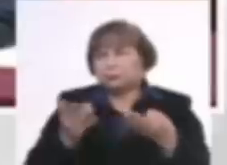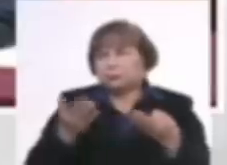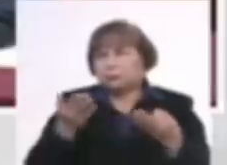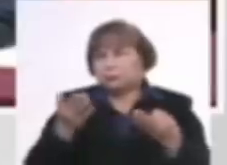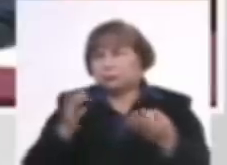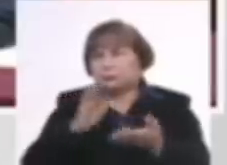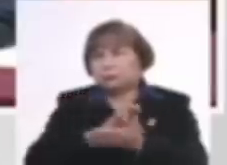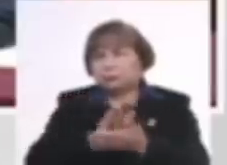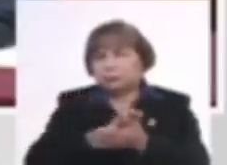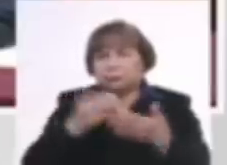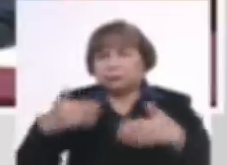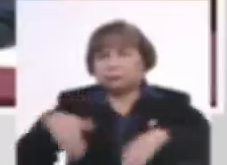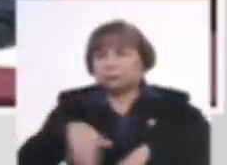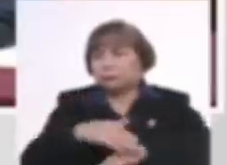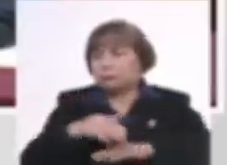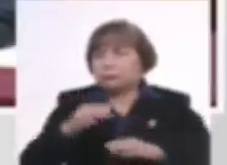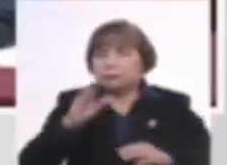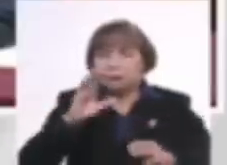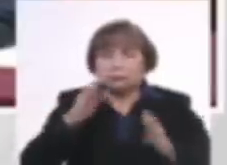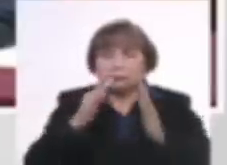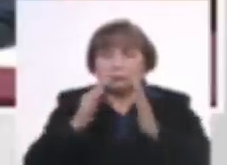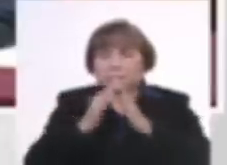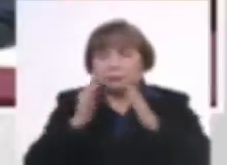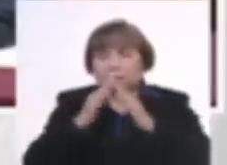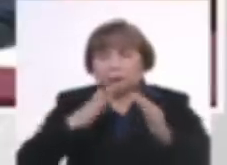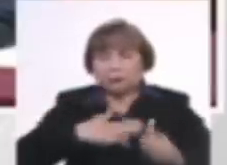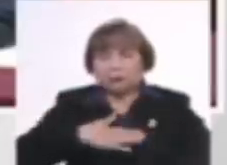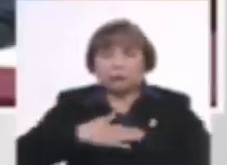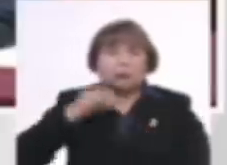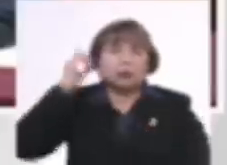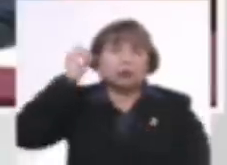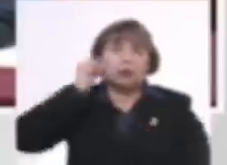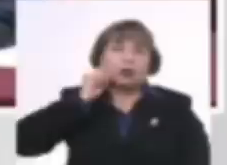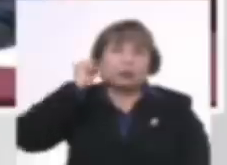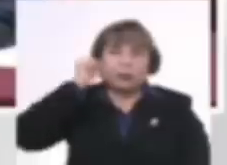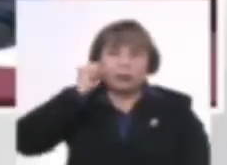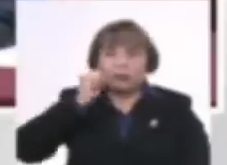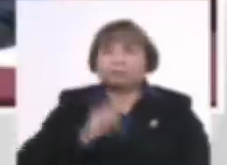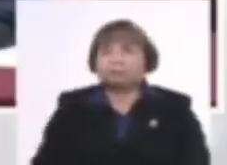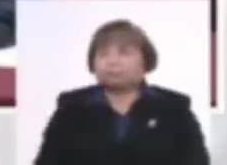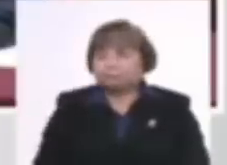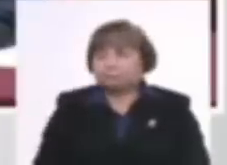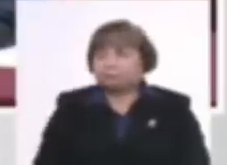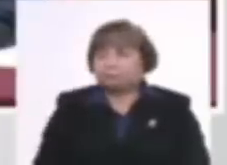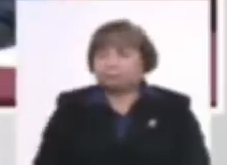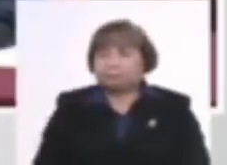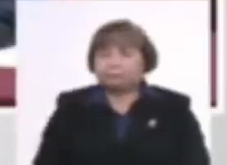dónde se queda usted en Chorrillos? ¿En qué lugar? En la casa de mi sobrina. De su sobrina.